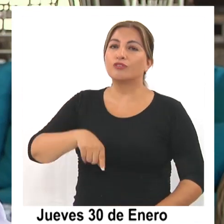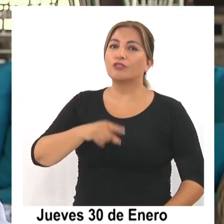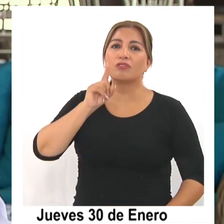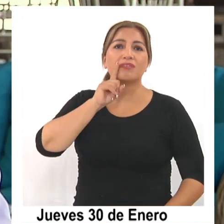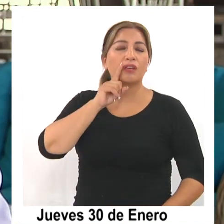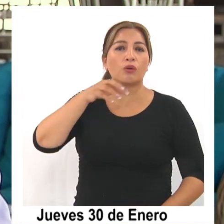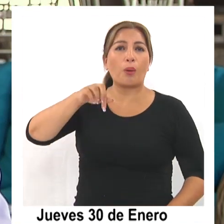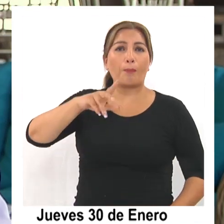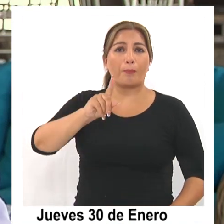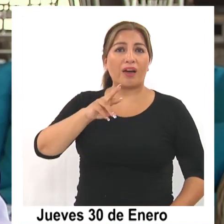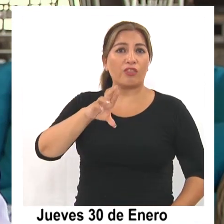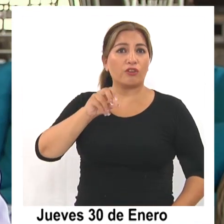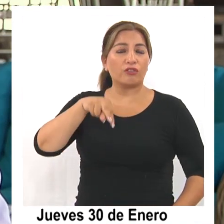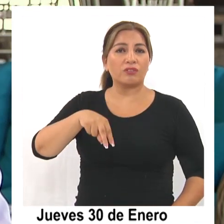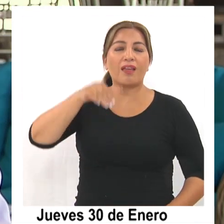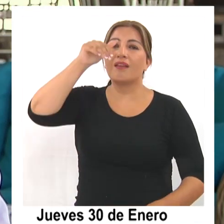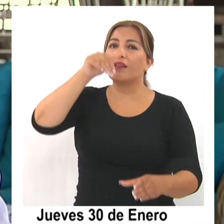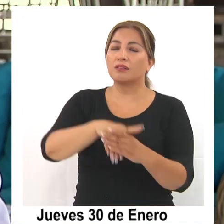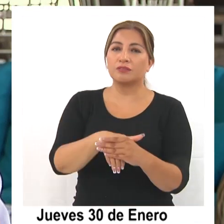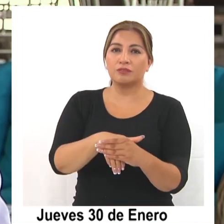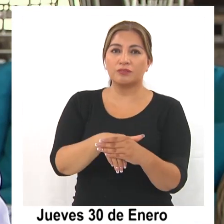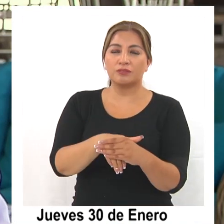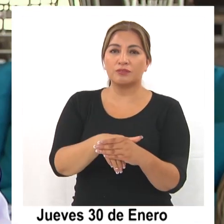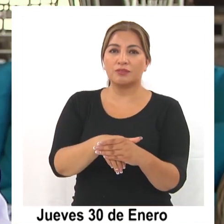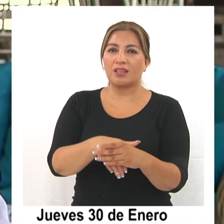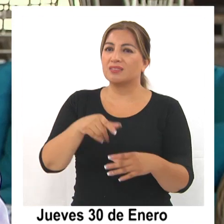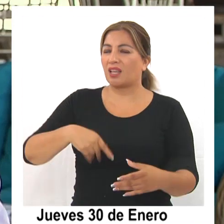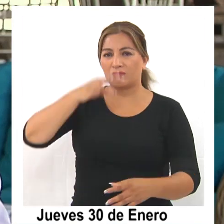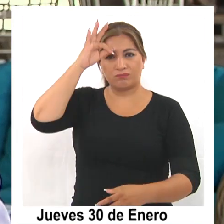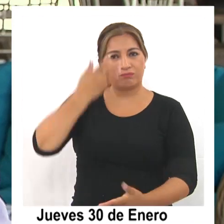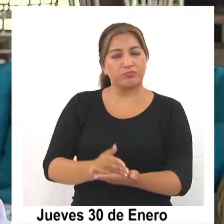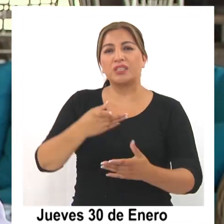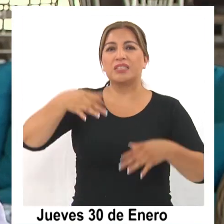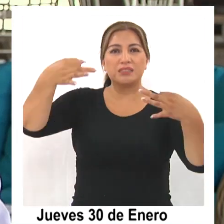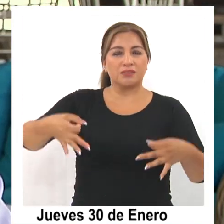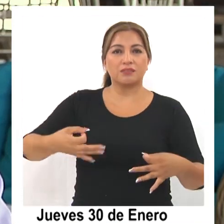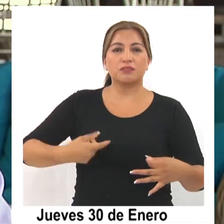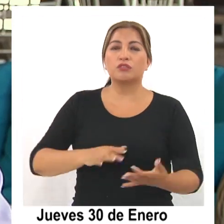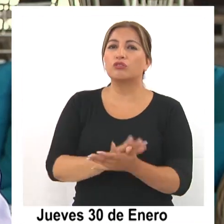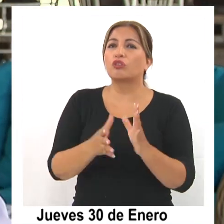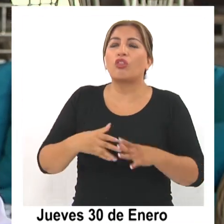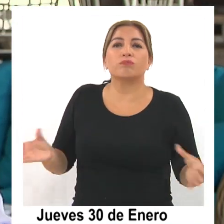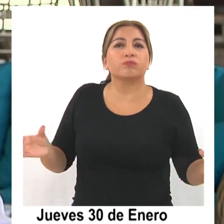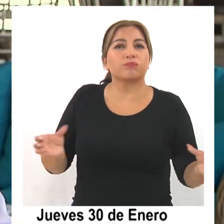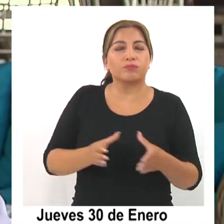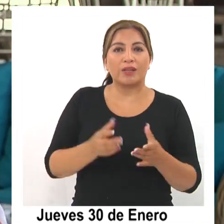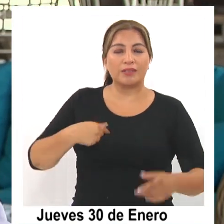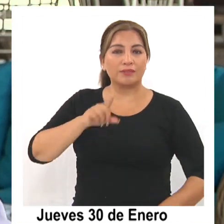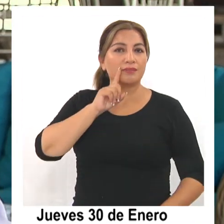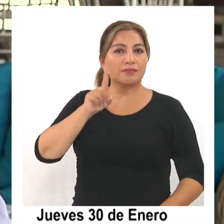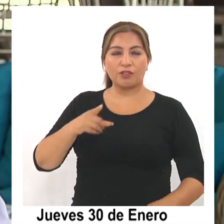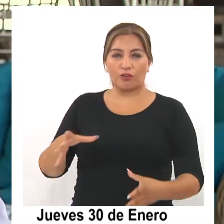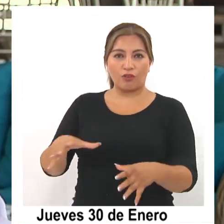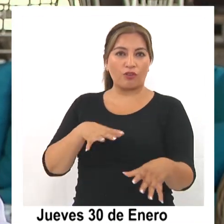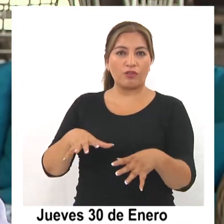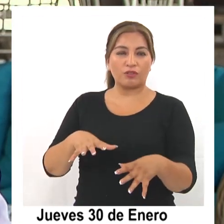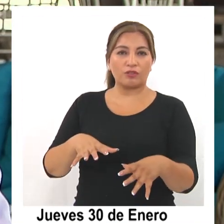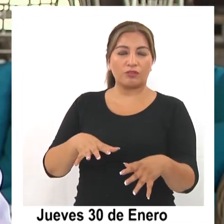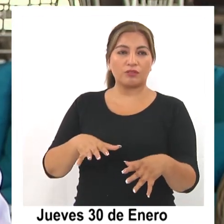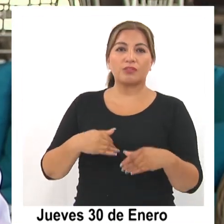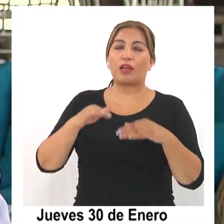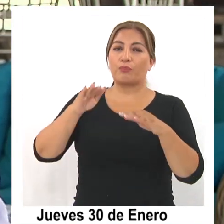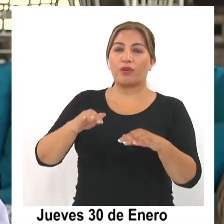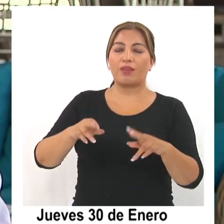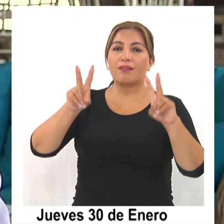tenemos un padrón electoral ya definido ya armado tenemos insumos que pueden aportar mucho a la